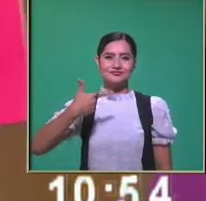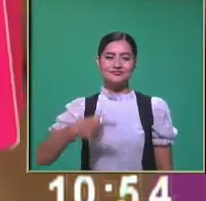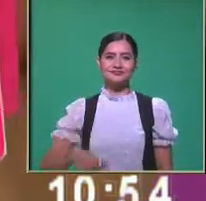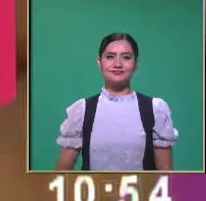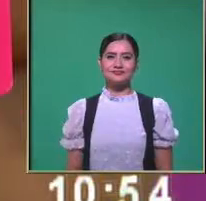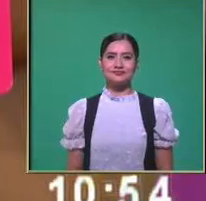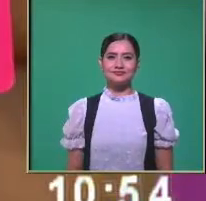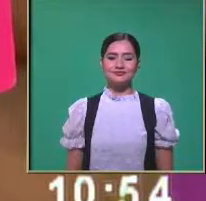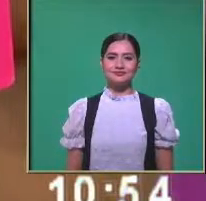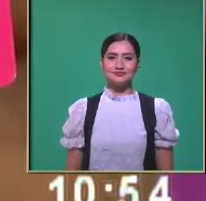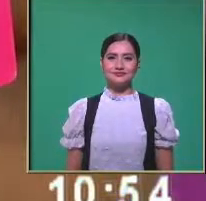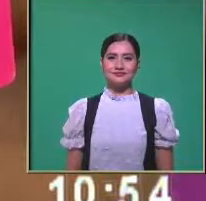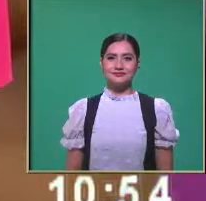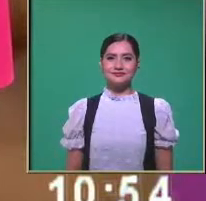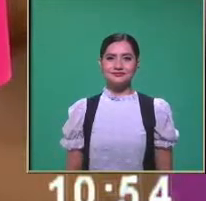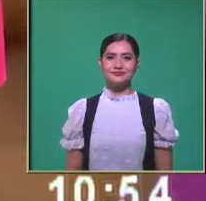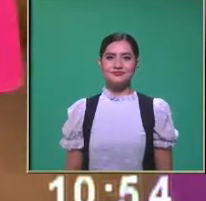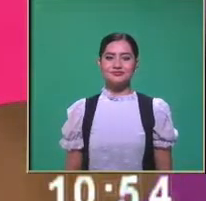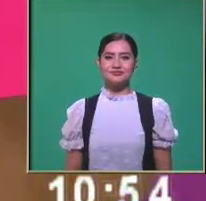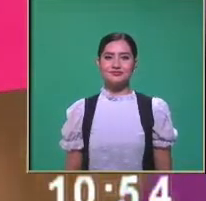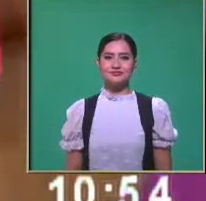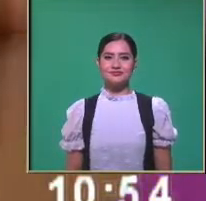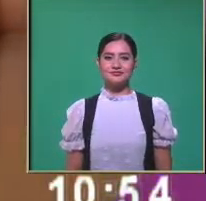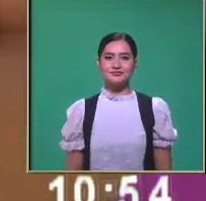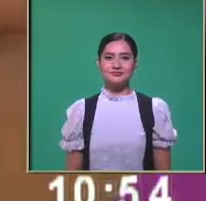será? ¿Qué será? A ver...